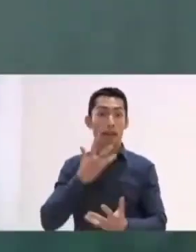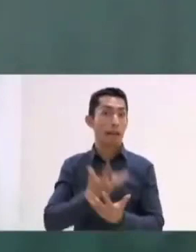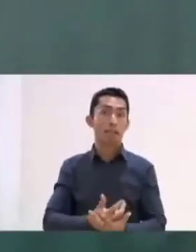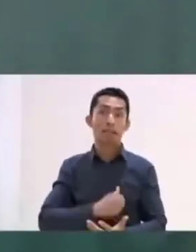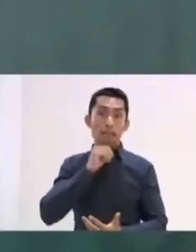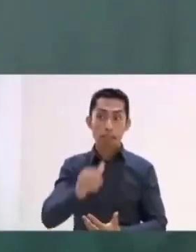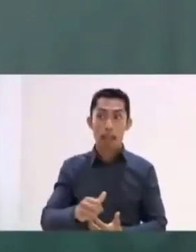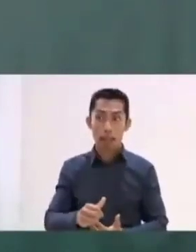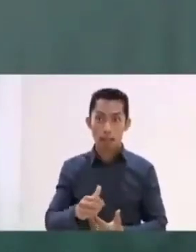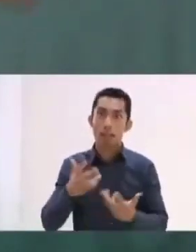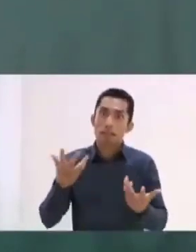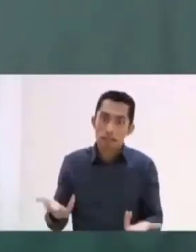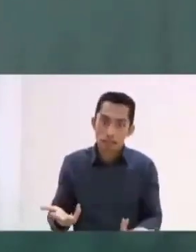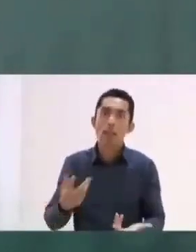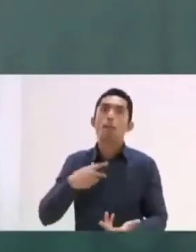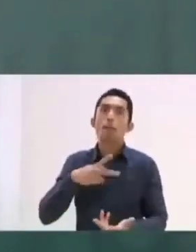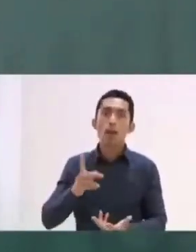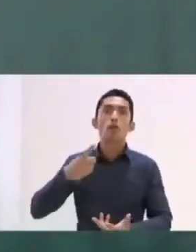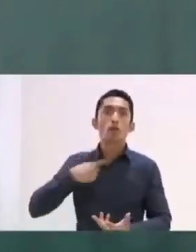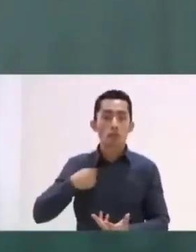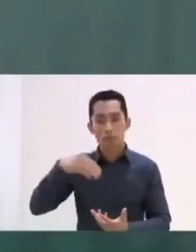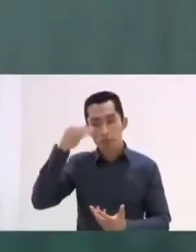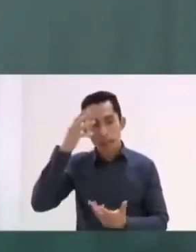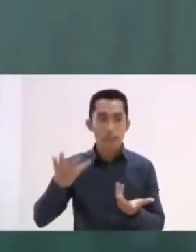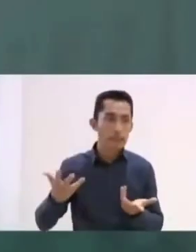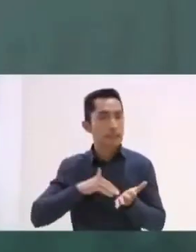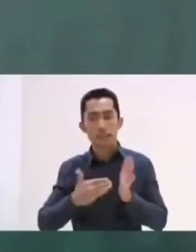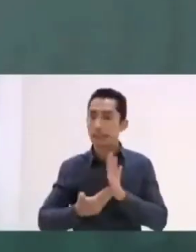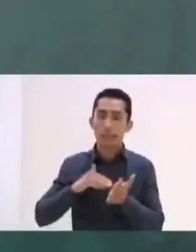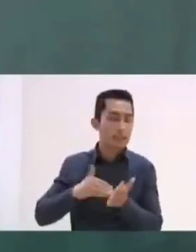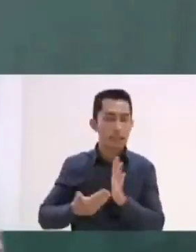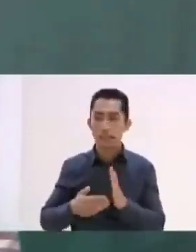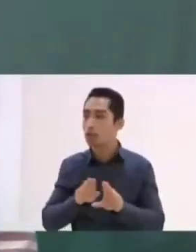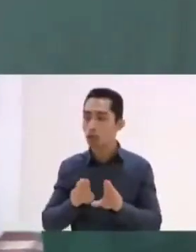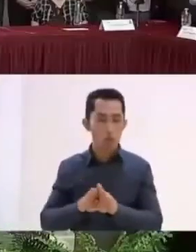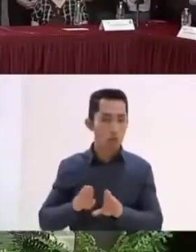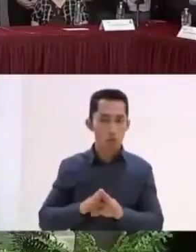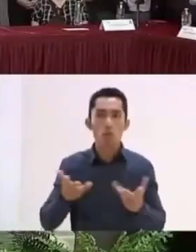descanso, pero tengo que buscar la forma con mis